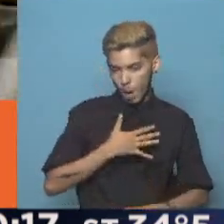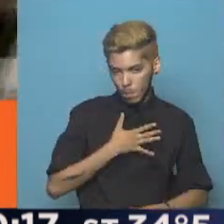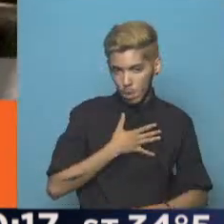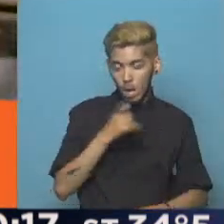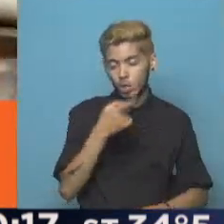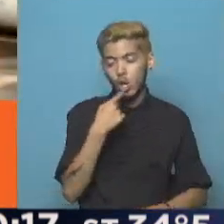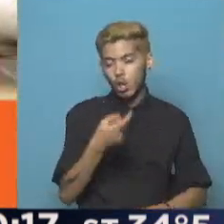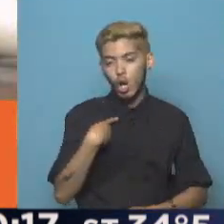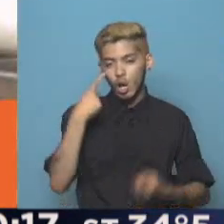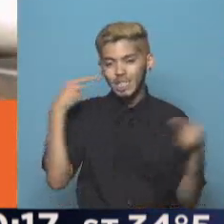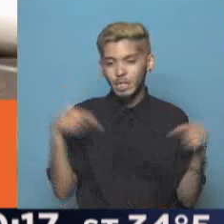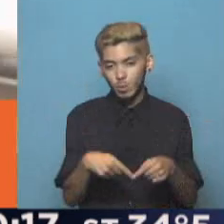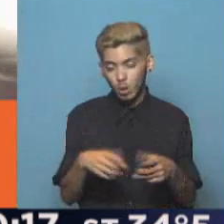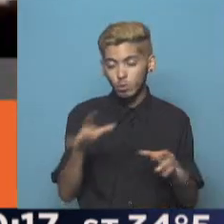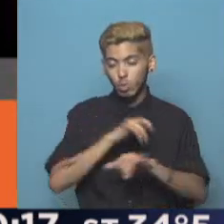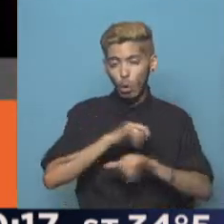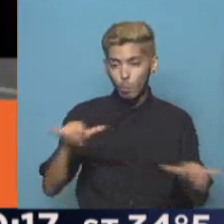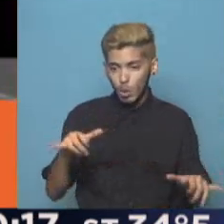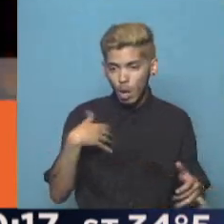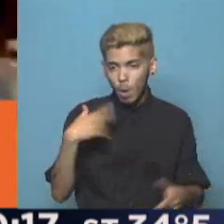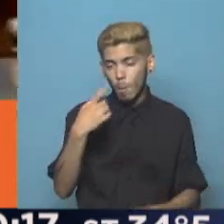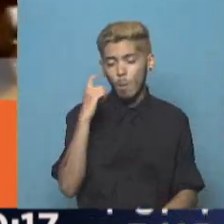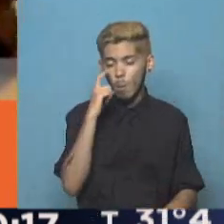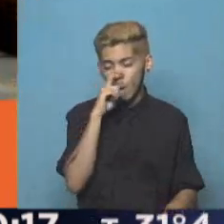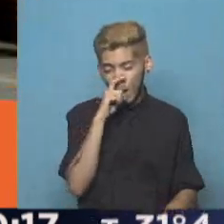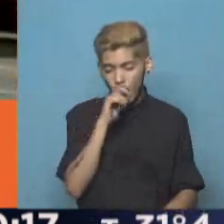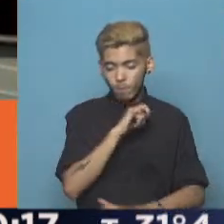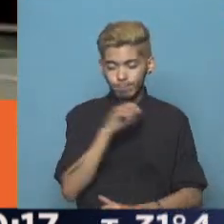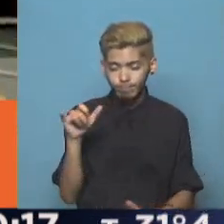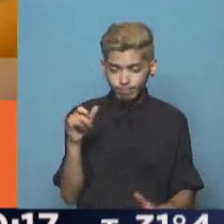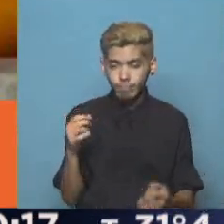institución a través de un comunicado que dijo Belgrano informa en su